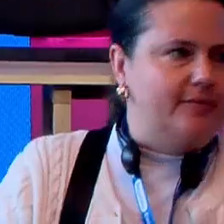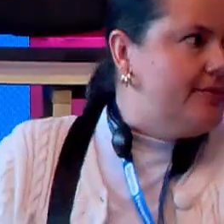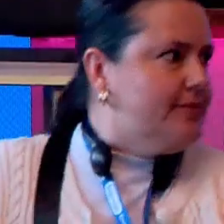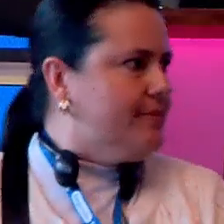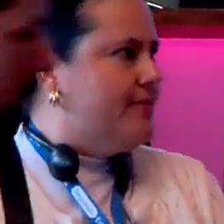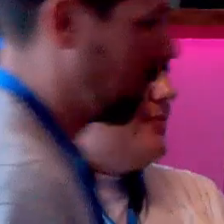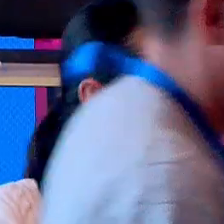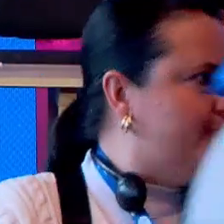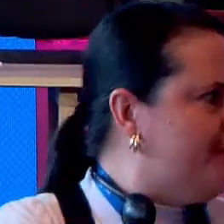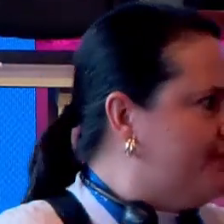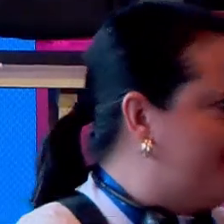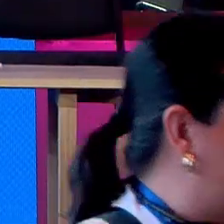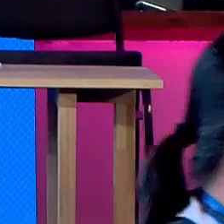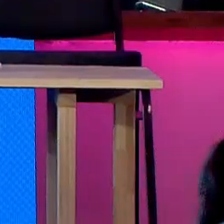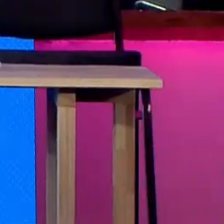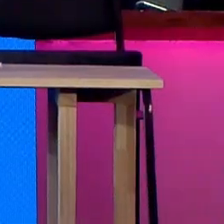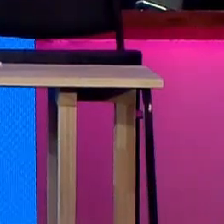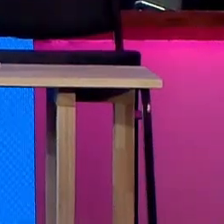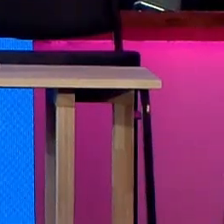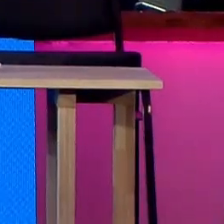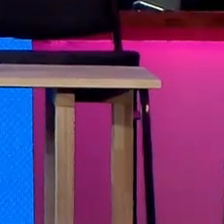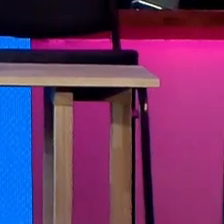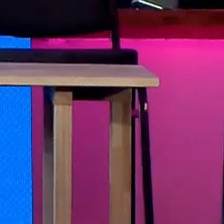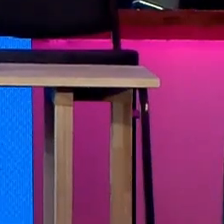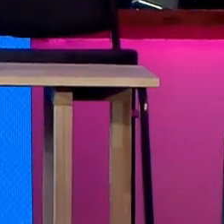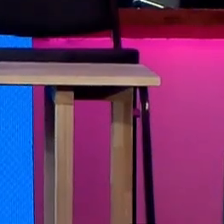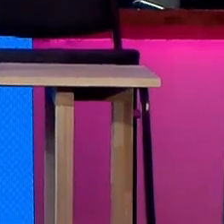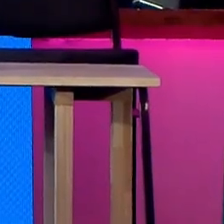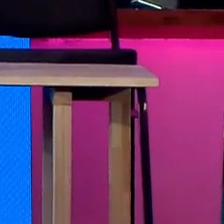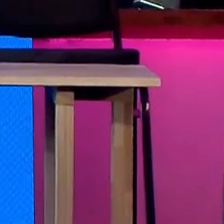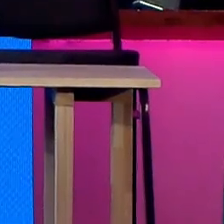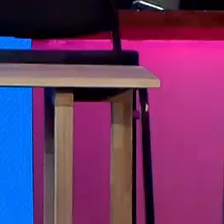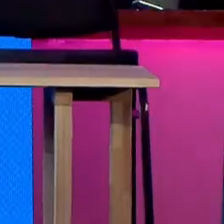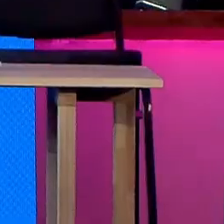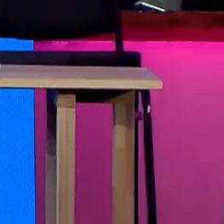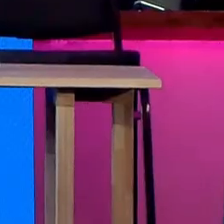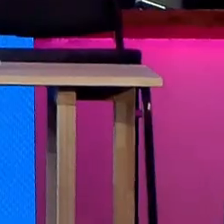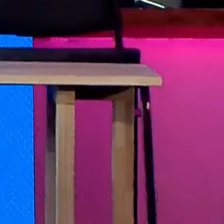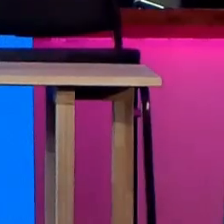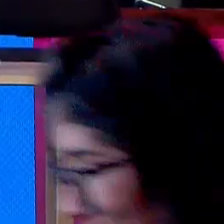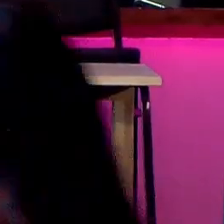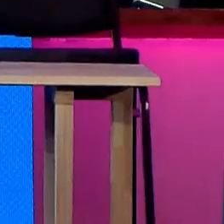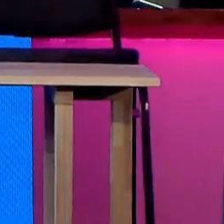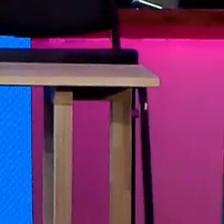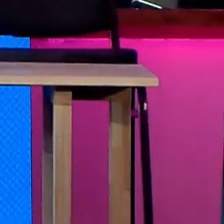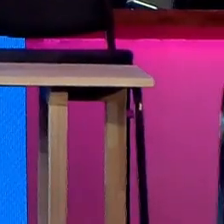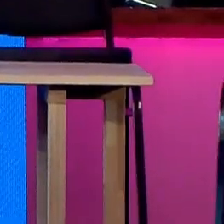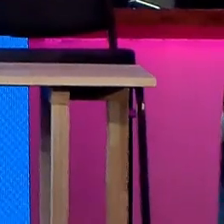profesora adjunta de la Facultad de Psicología de la UDELAR. Vamos a invitar también a Eleonora